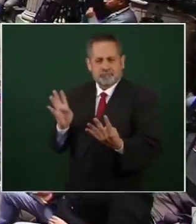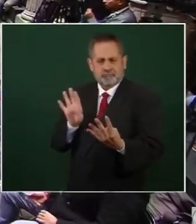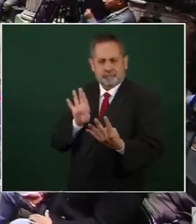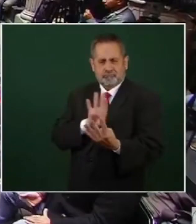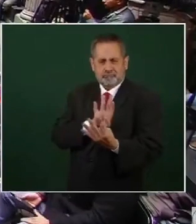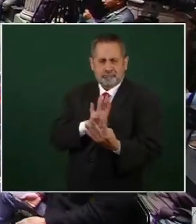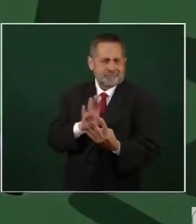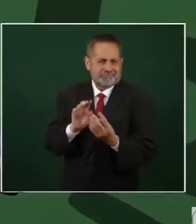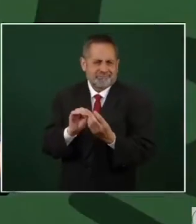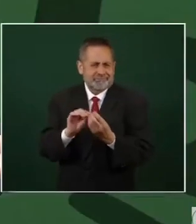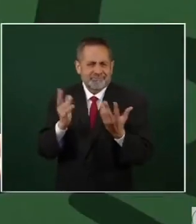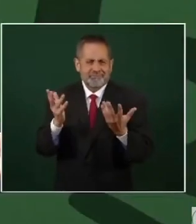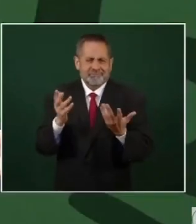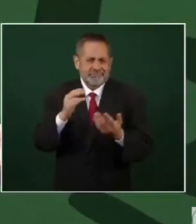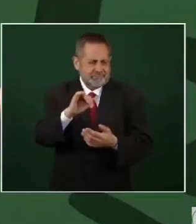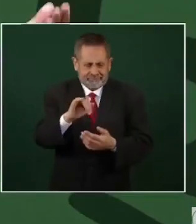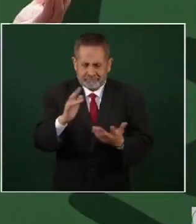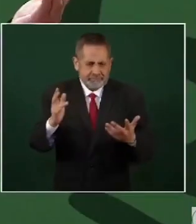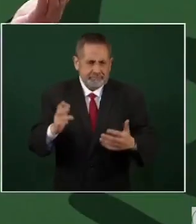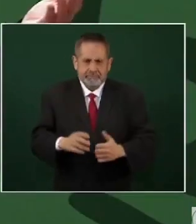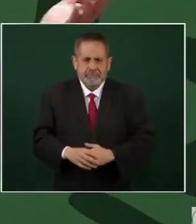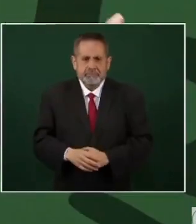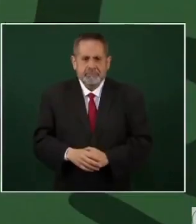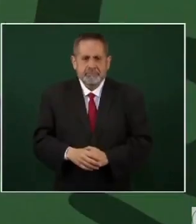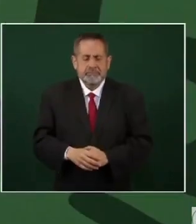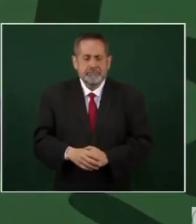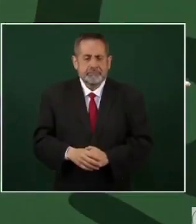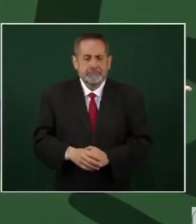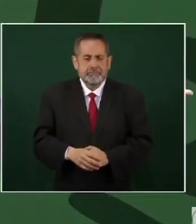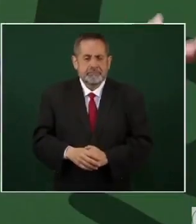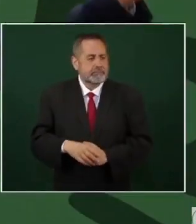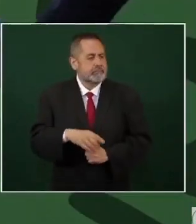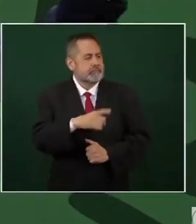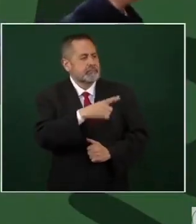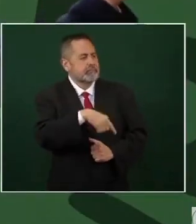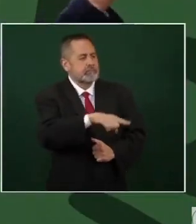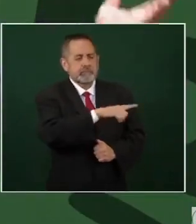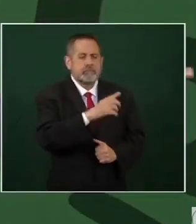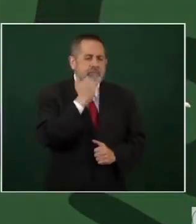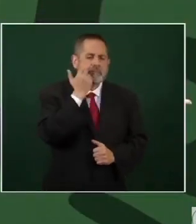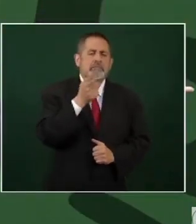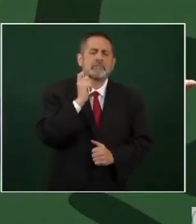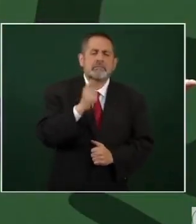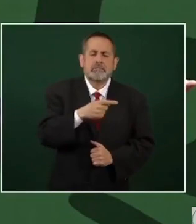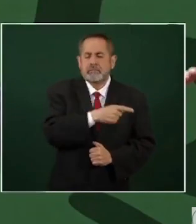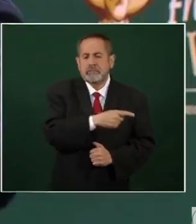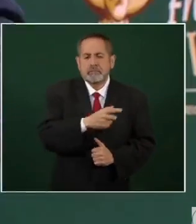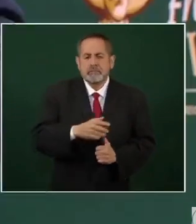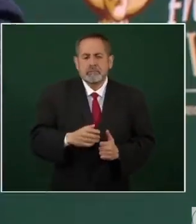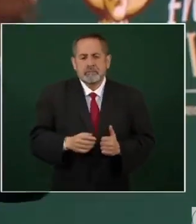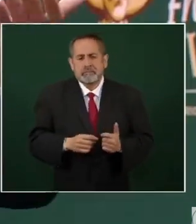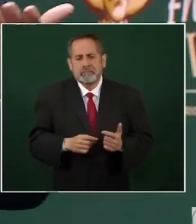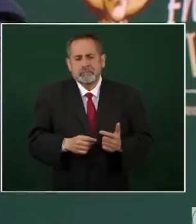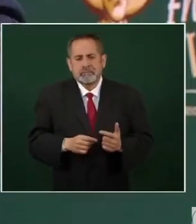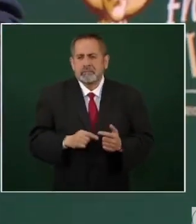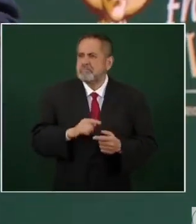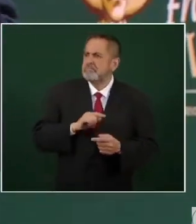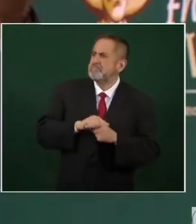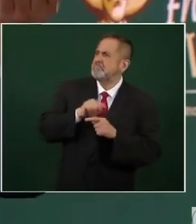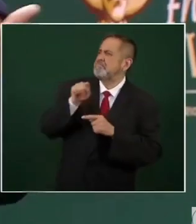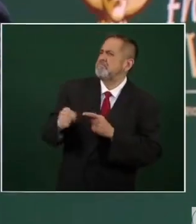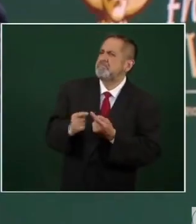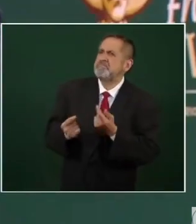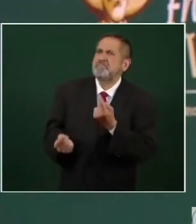vallas? ¿Sí? Si lo que quisieran es incendiar